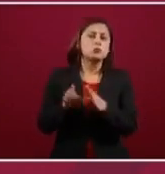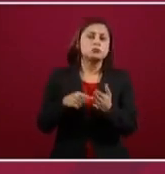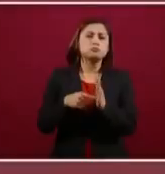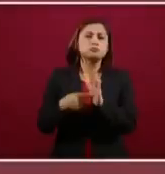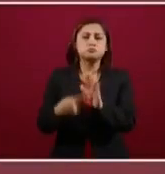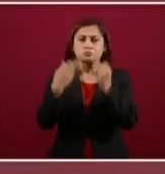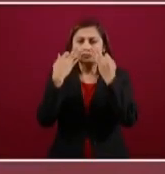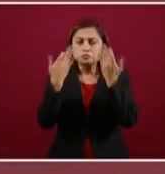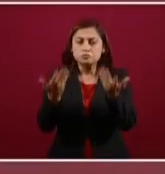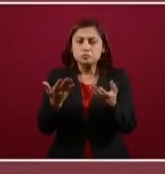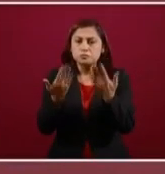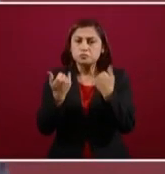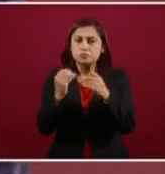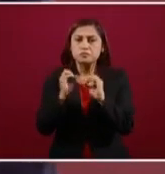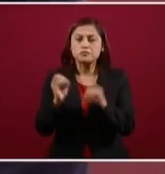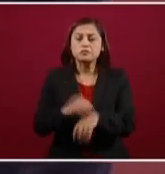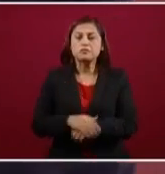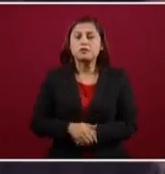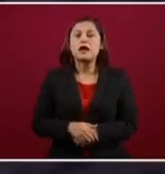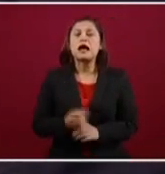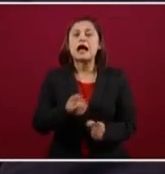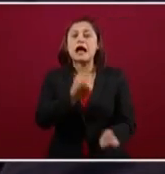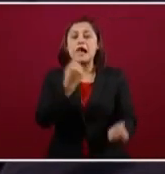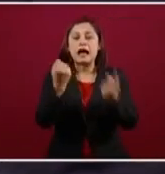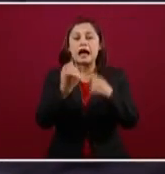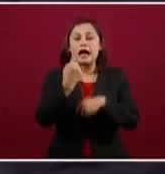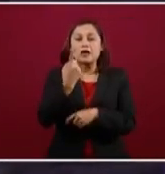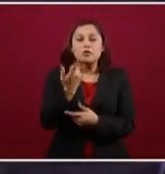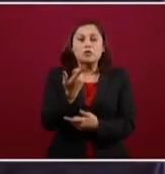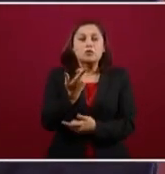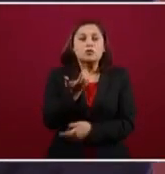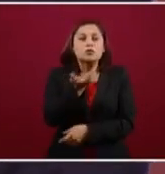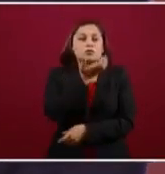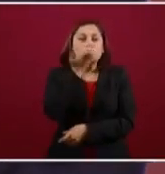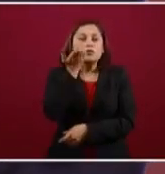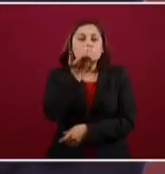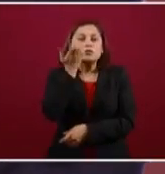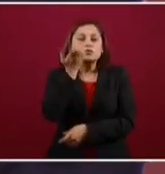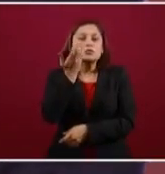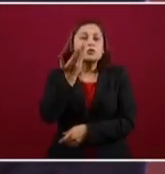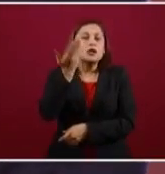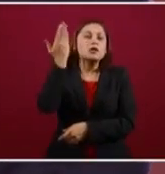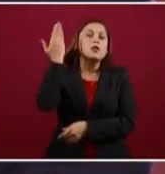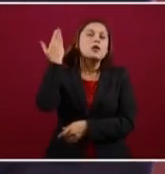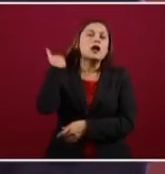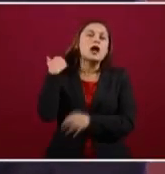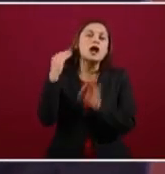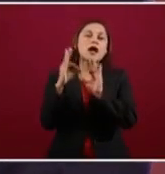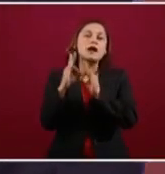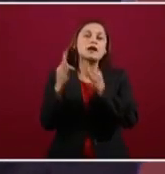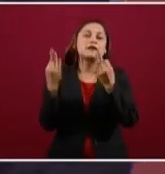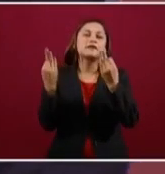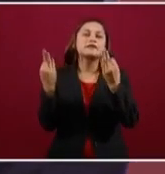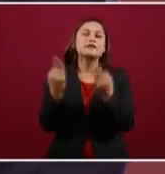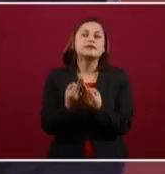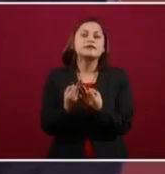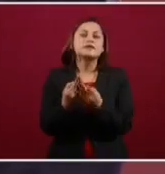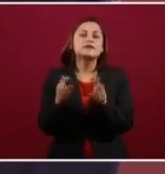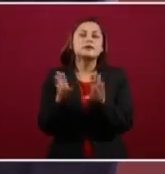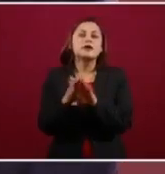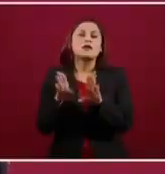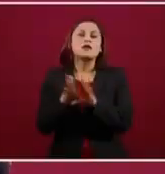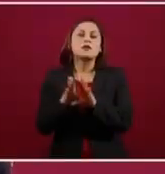los que estaban acostumbrados a las estrategias de antes, ¿cuándo van a soltar el